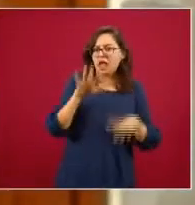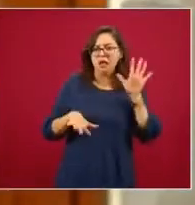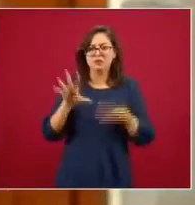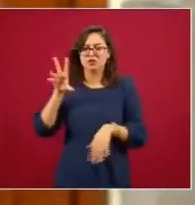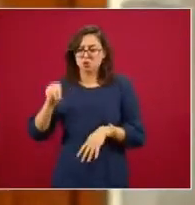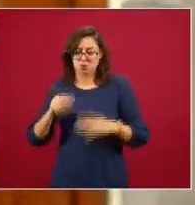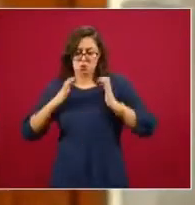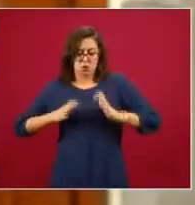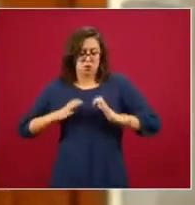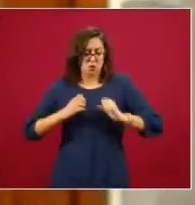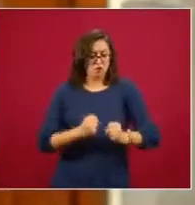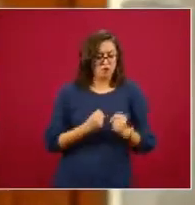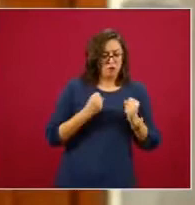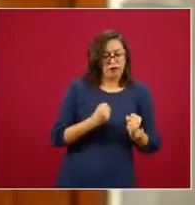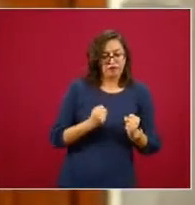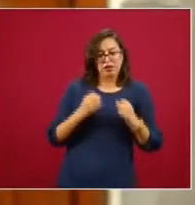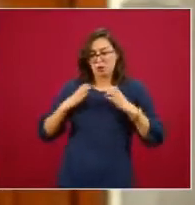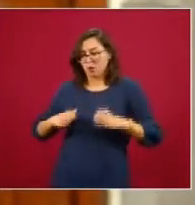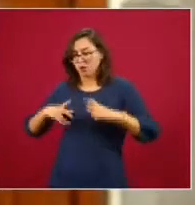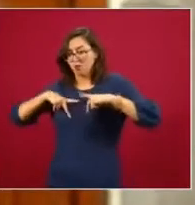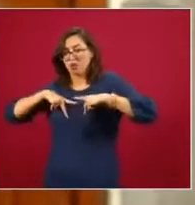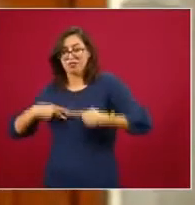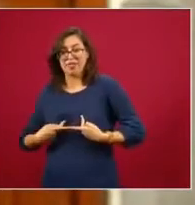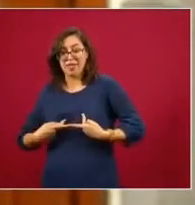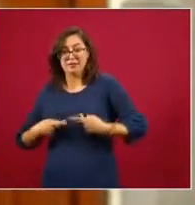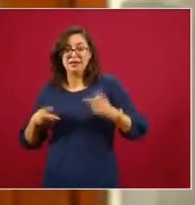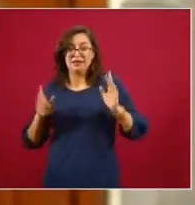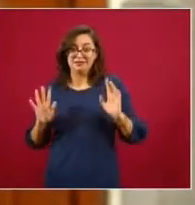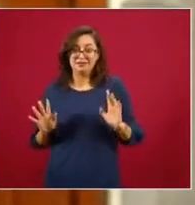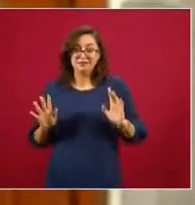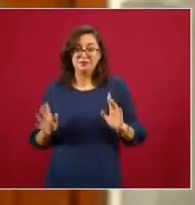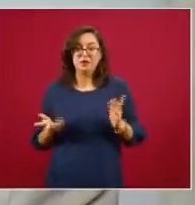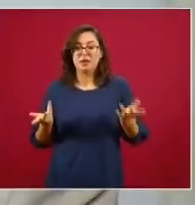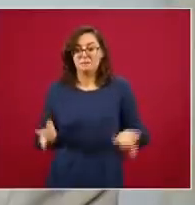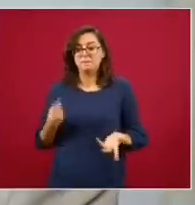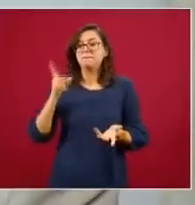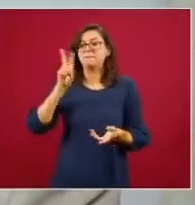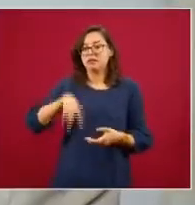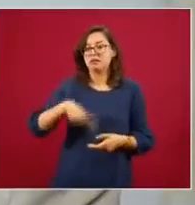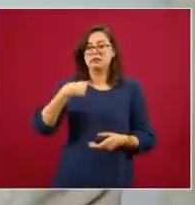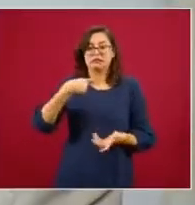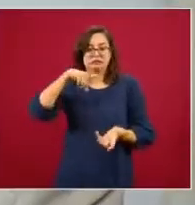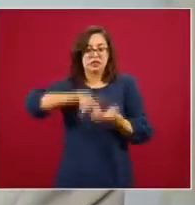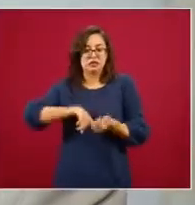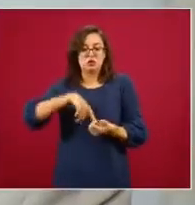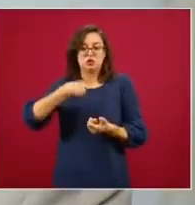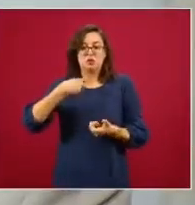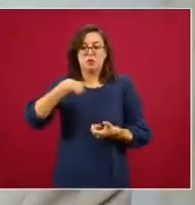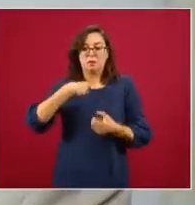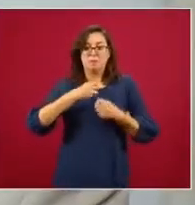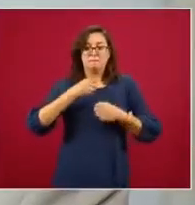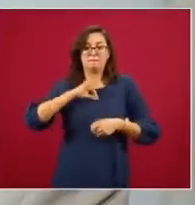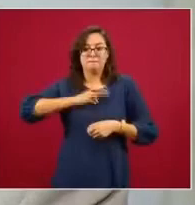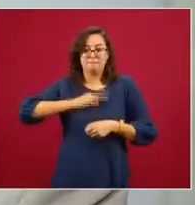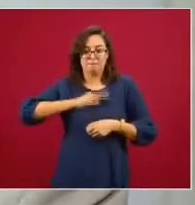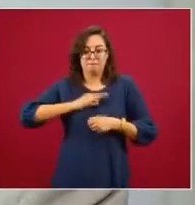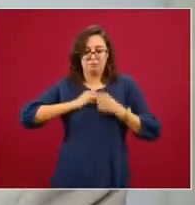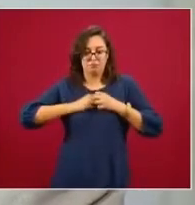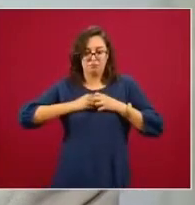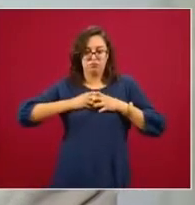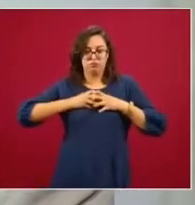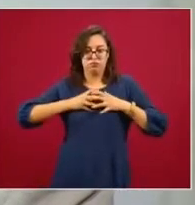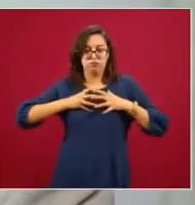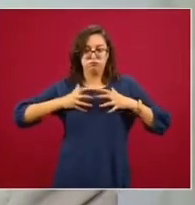sistema inmunológico. Lógicamente, si tenemos una mayor carga viral en las vías respiratorias, esto podría,